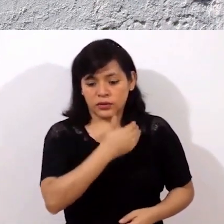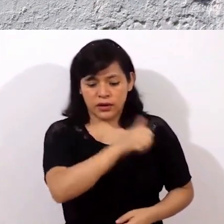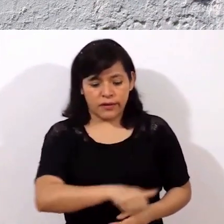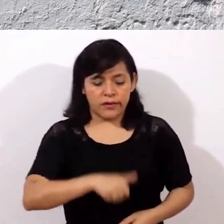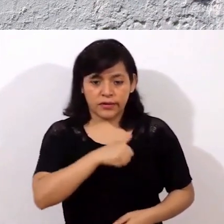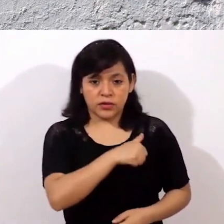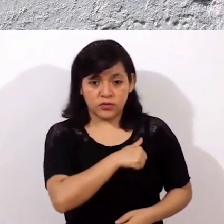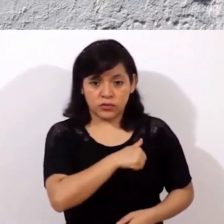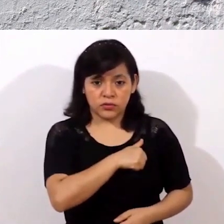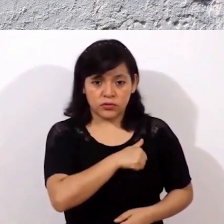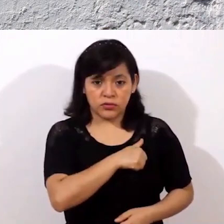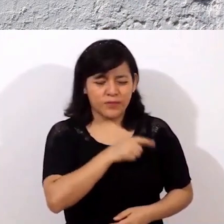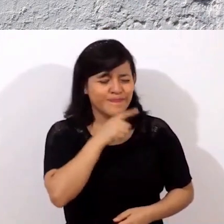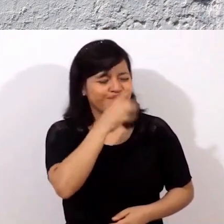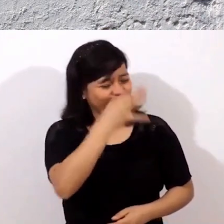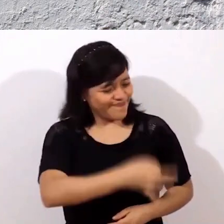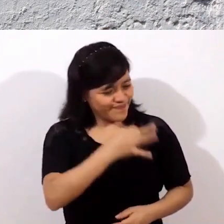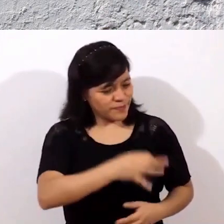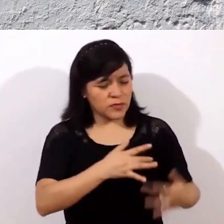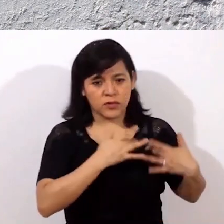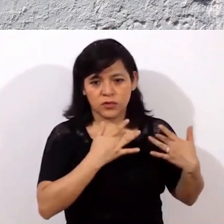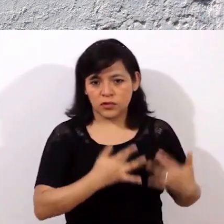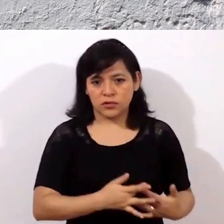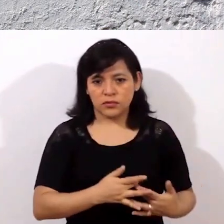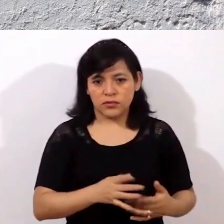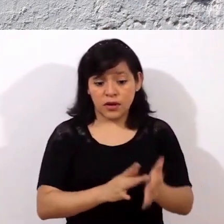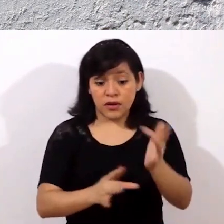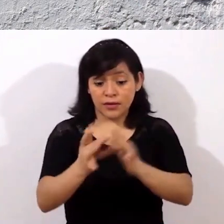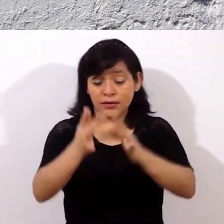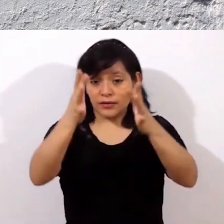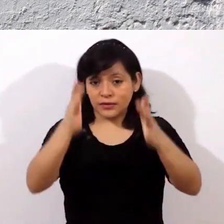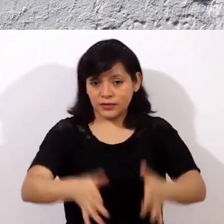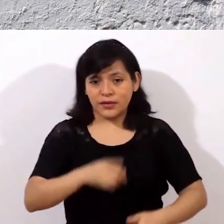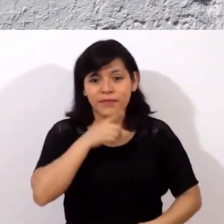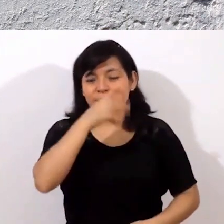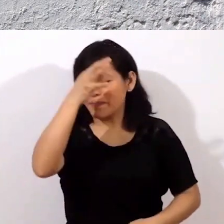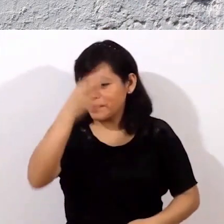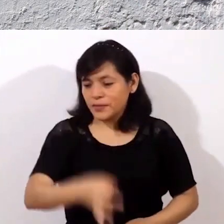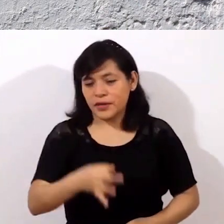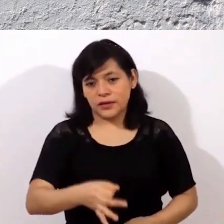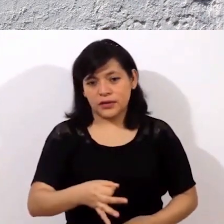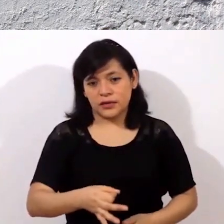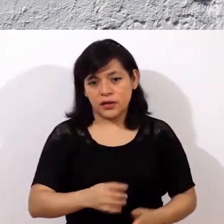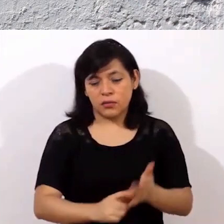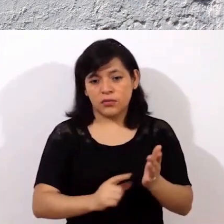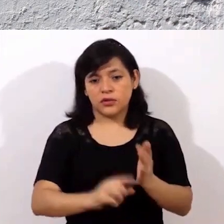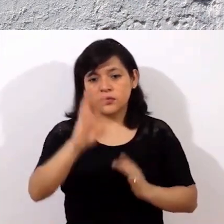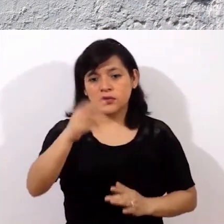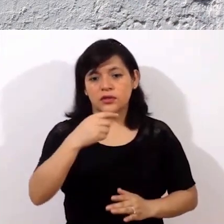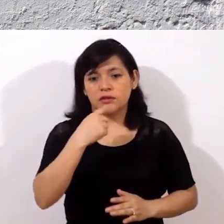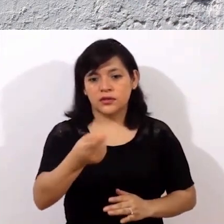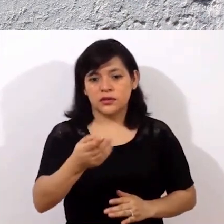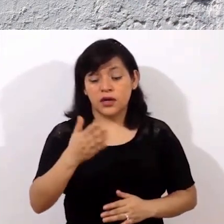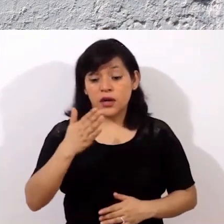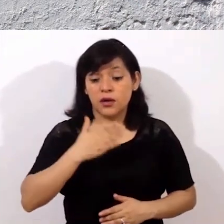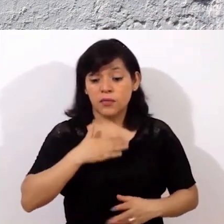real de ser cristianos. El versículo 6 nos dice: mi pueblo fue destruido porque le